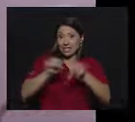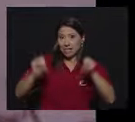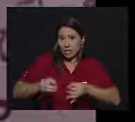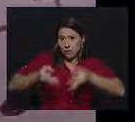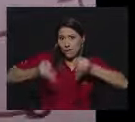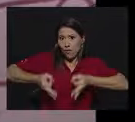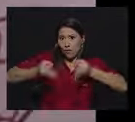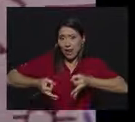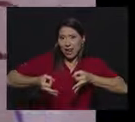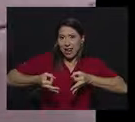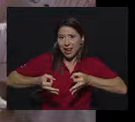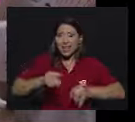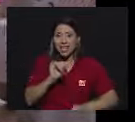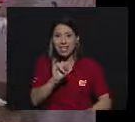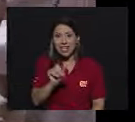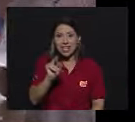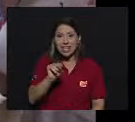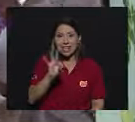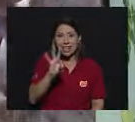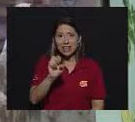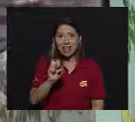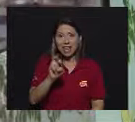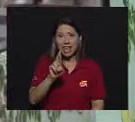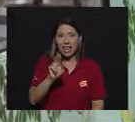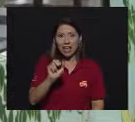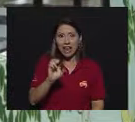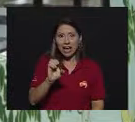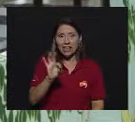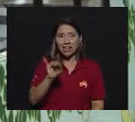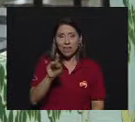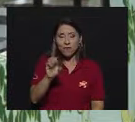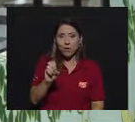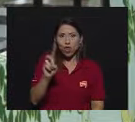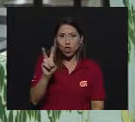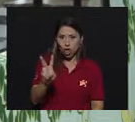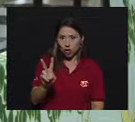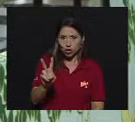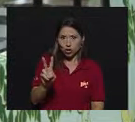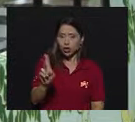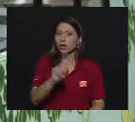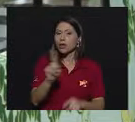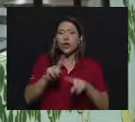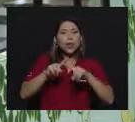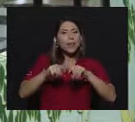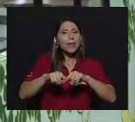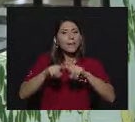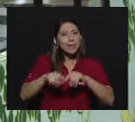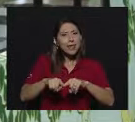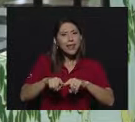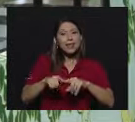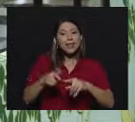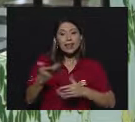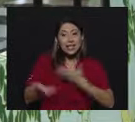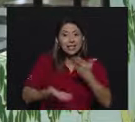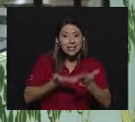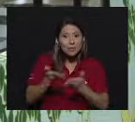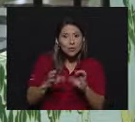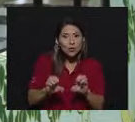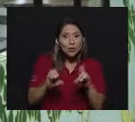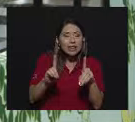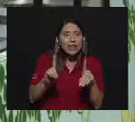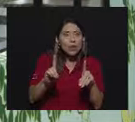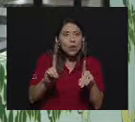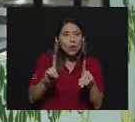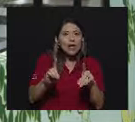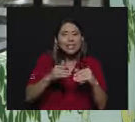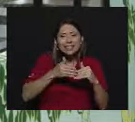formal no depende tanto de que el servicio educativo, ¿verdad?, sea extenso o no, sino